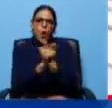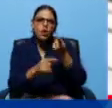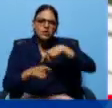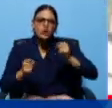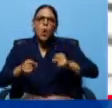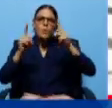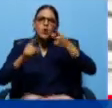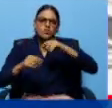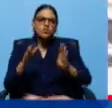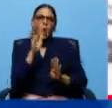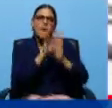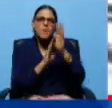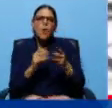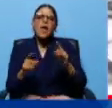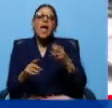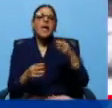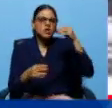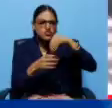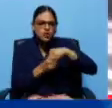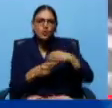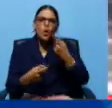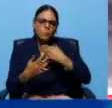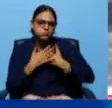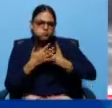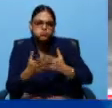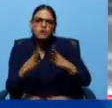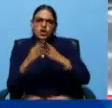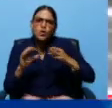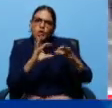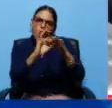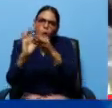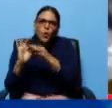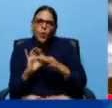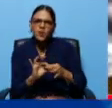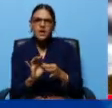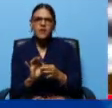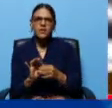de crecer en medio de la bondad,